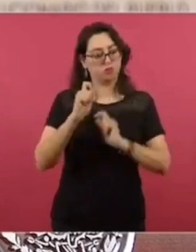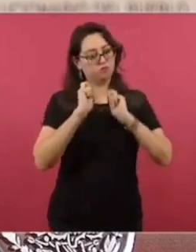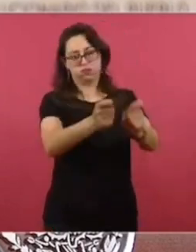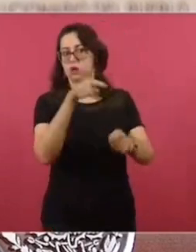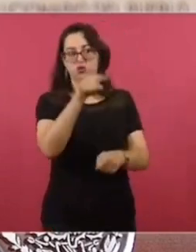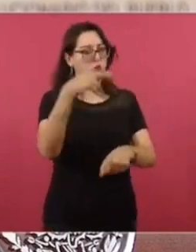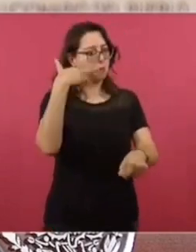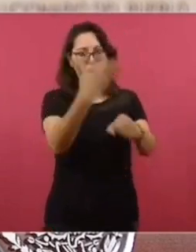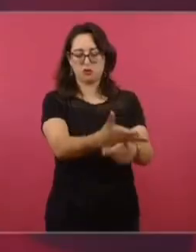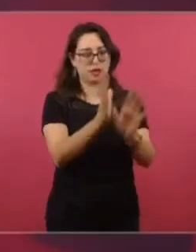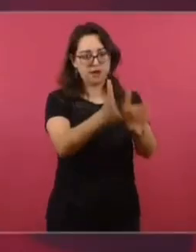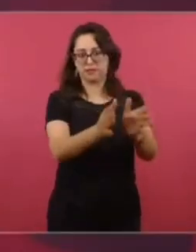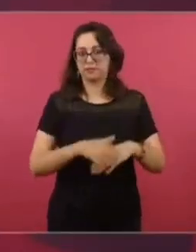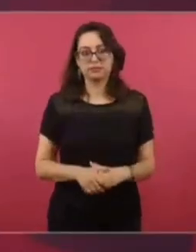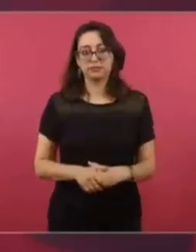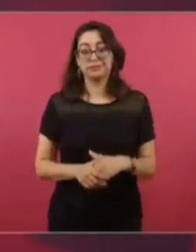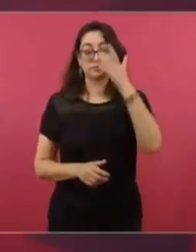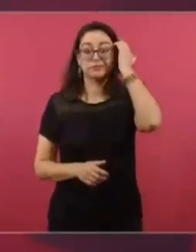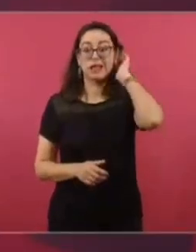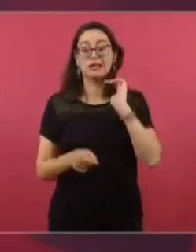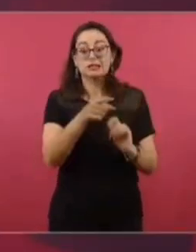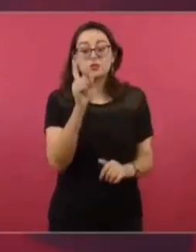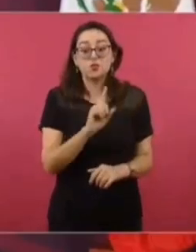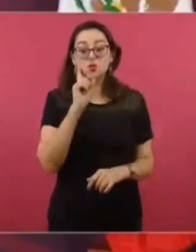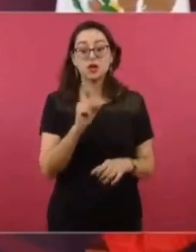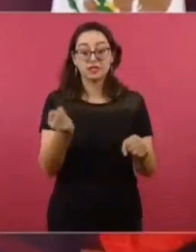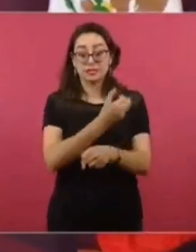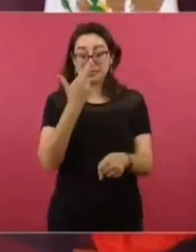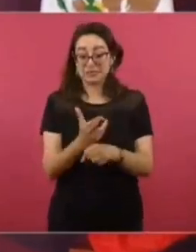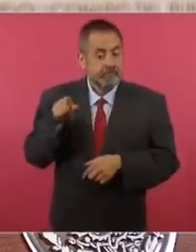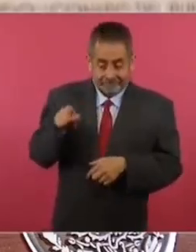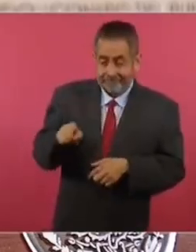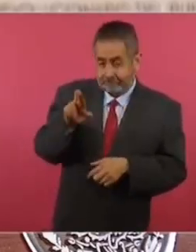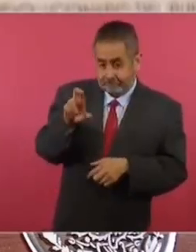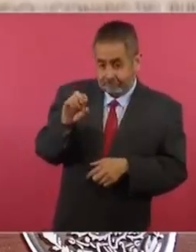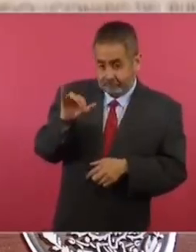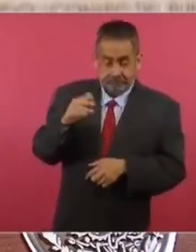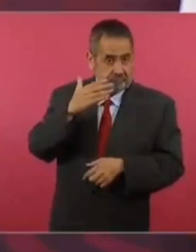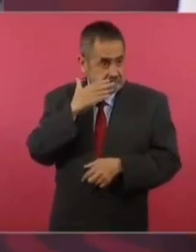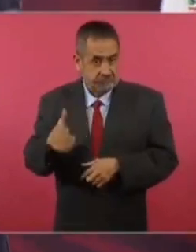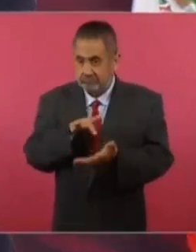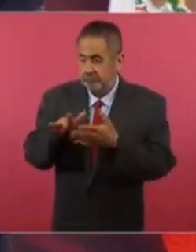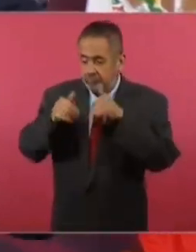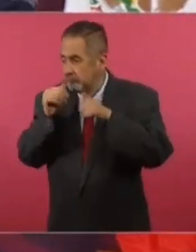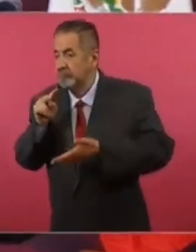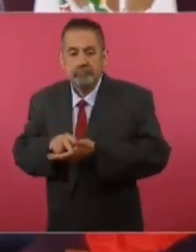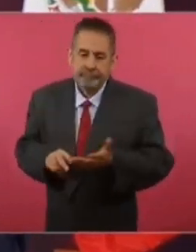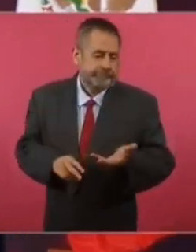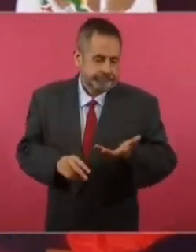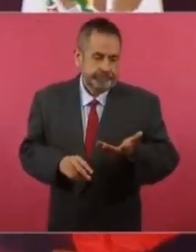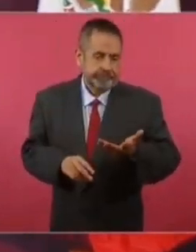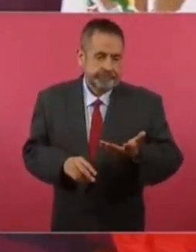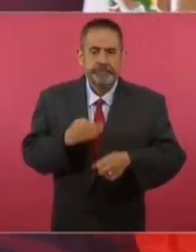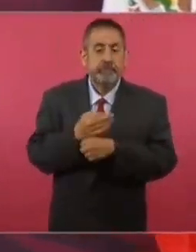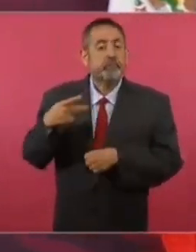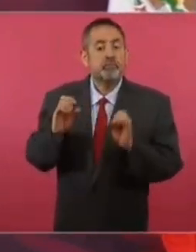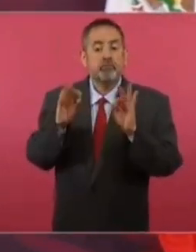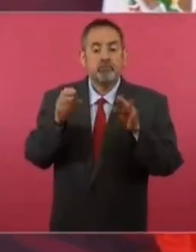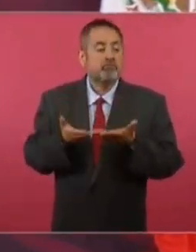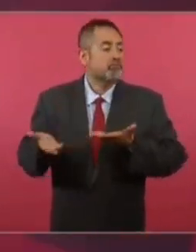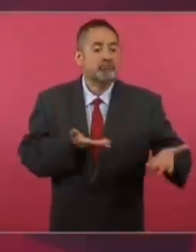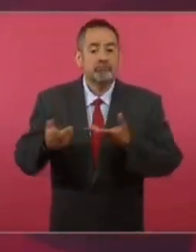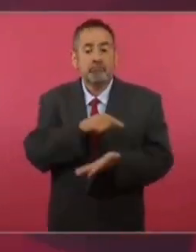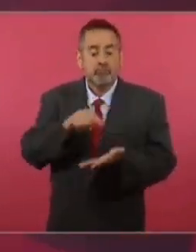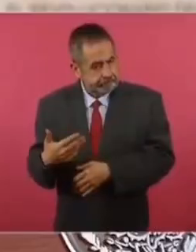apersonó siendo secretaria de Energía. Y sí, en este caso, está despachando